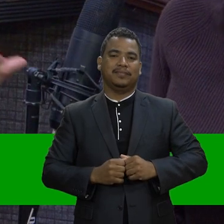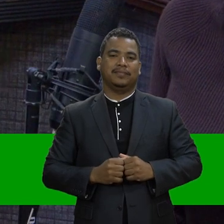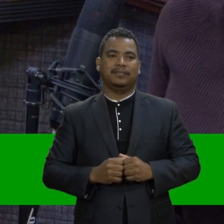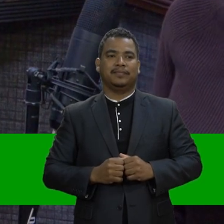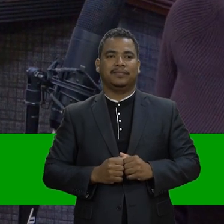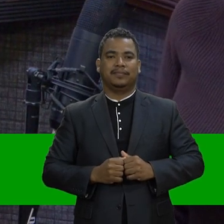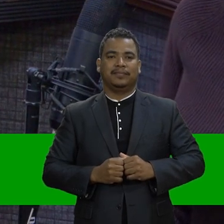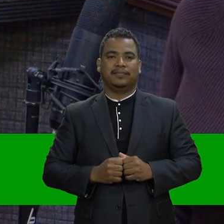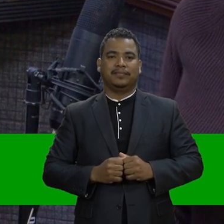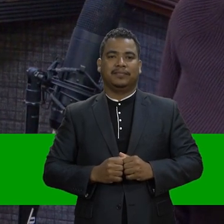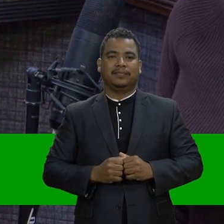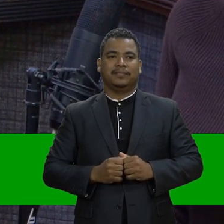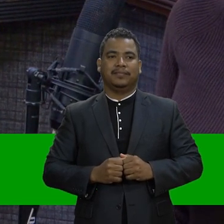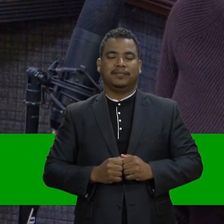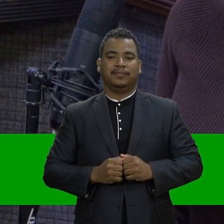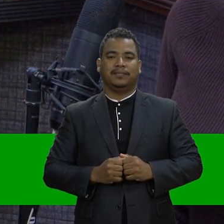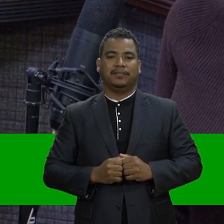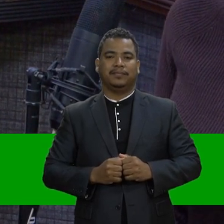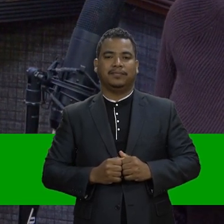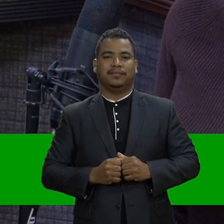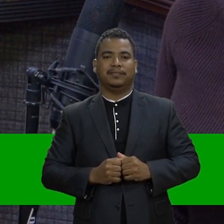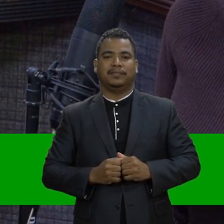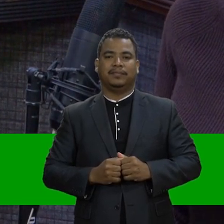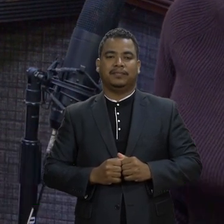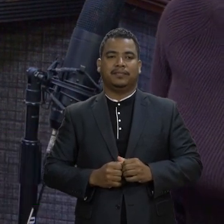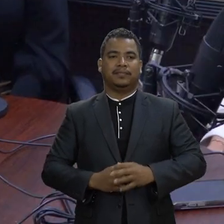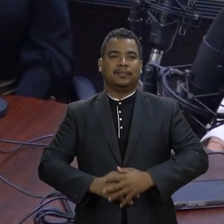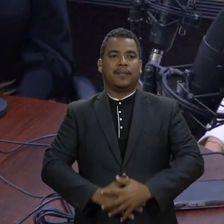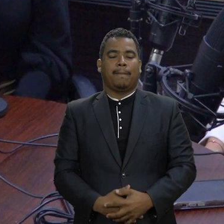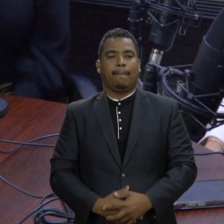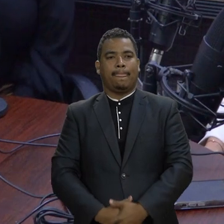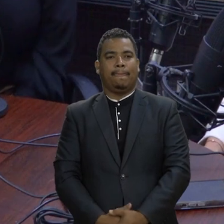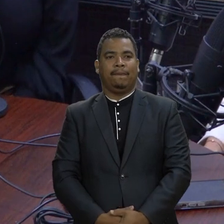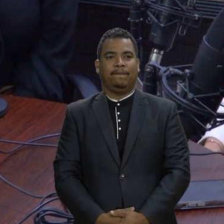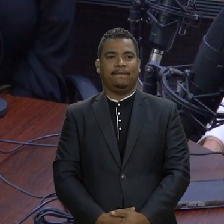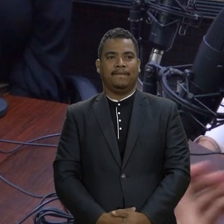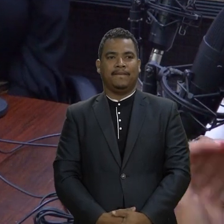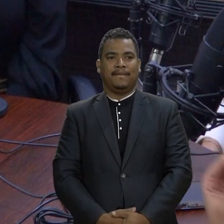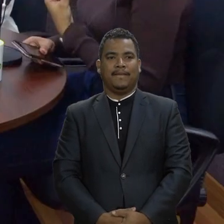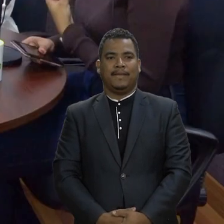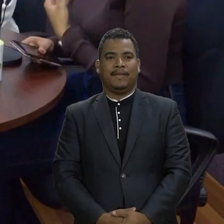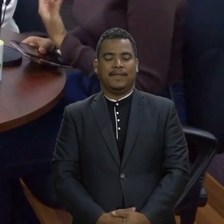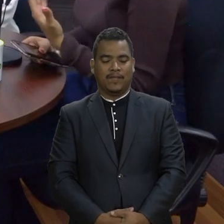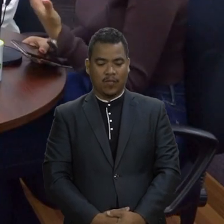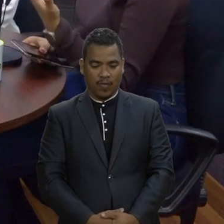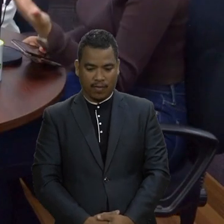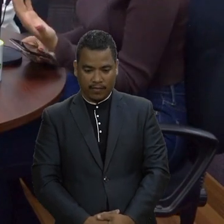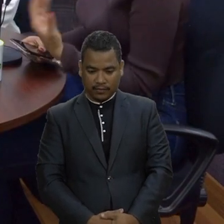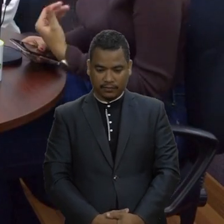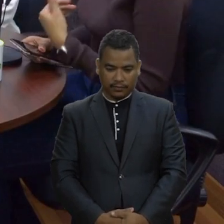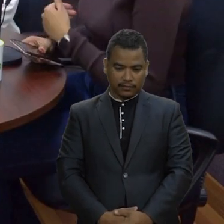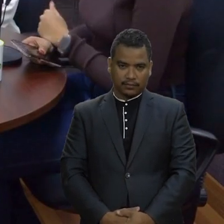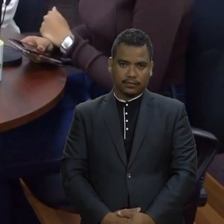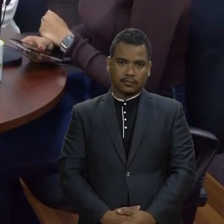de esta primera vez de ustedes y que esté aquí participando en esto. Para nosotros es un honor. Al igual que nosotros, la mayoría de la